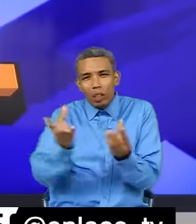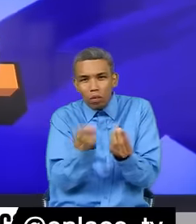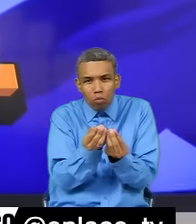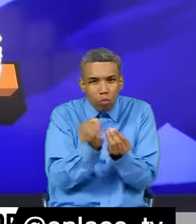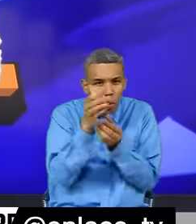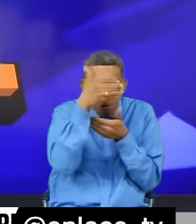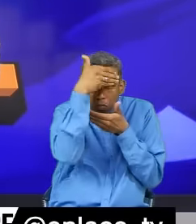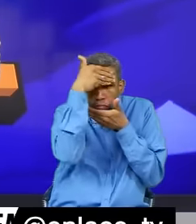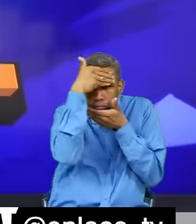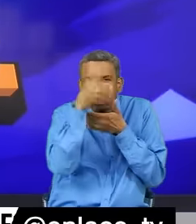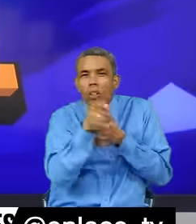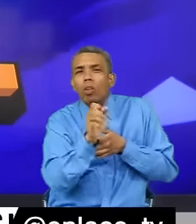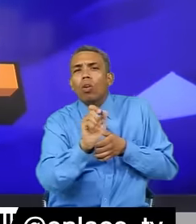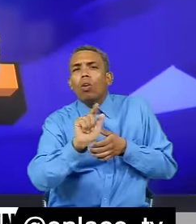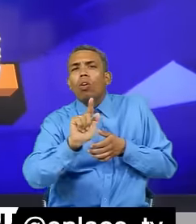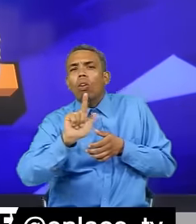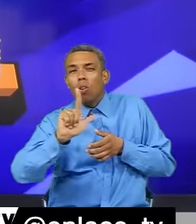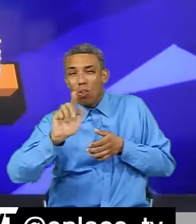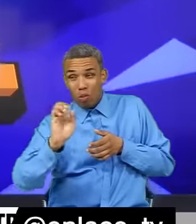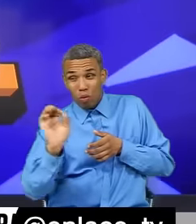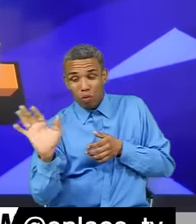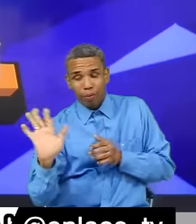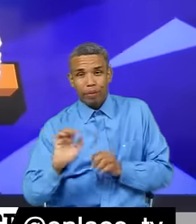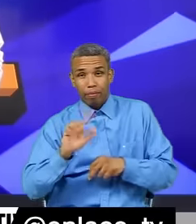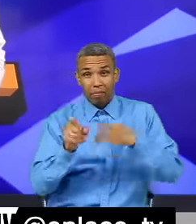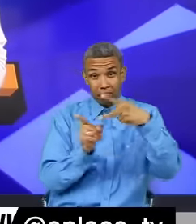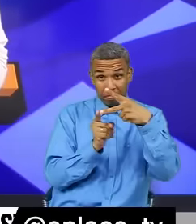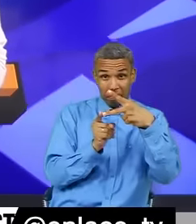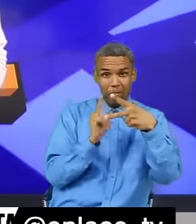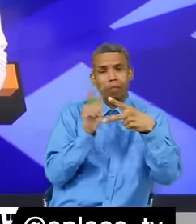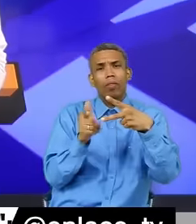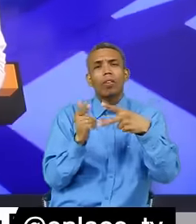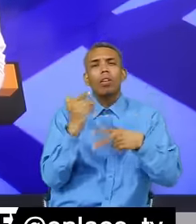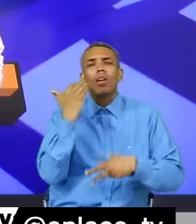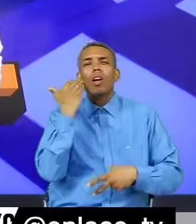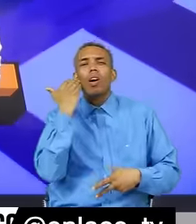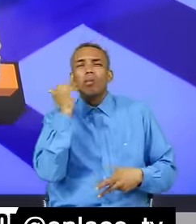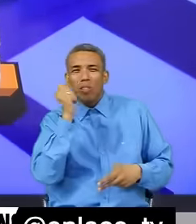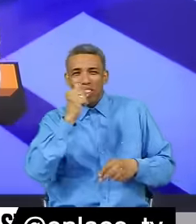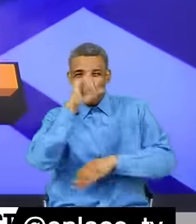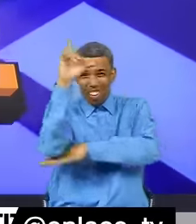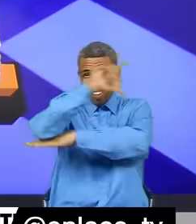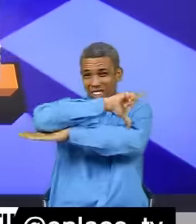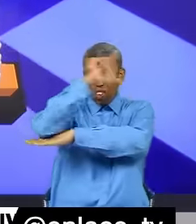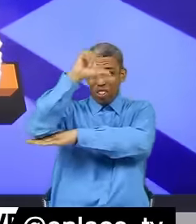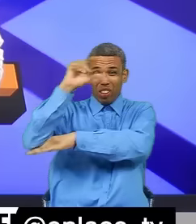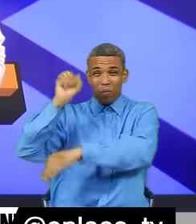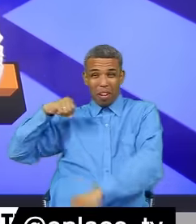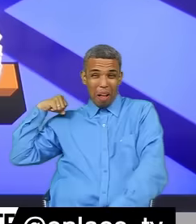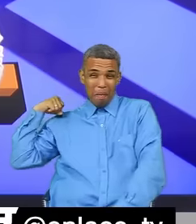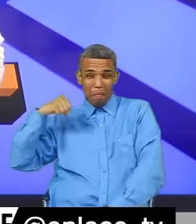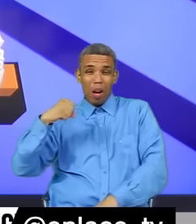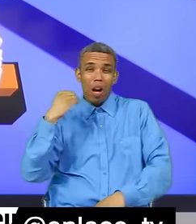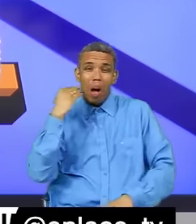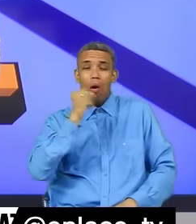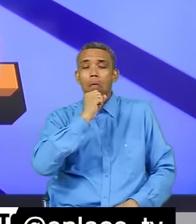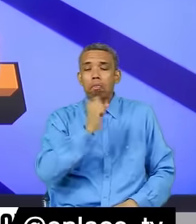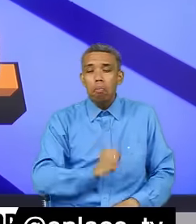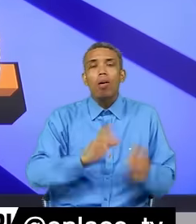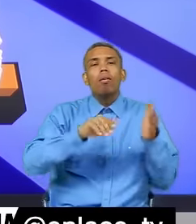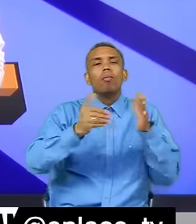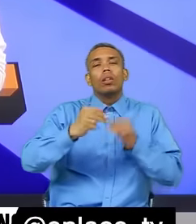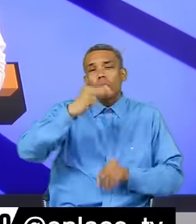investigación en torno al hecho en el que murieron una mujer de 55 años y una mujer de 5 años de edad y una menor de 5 años de edad, arrollados por